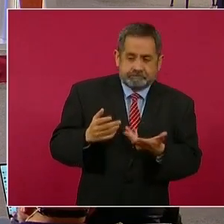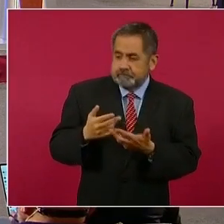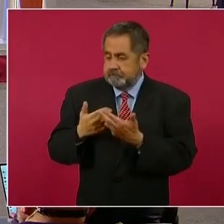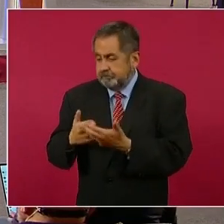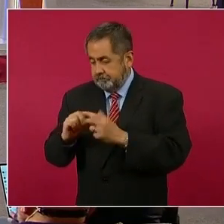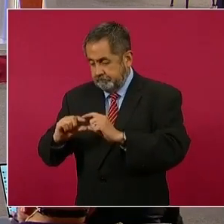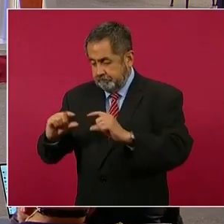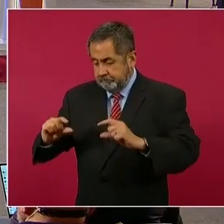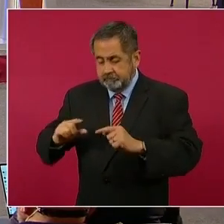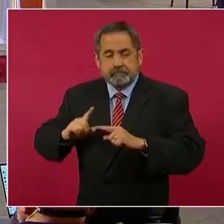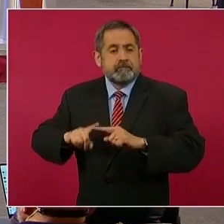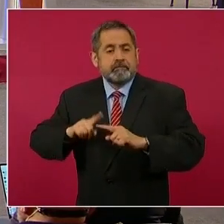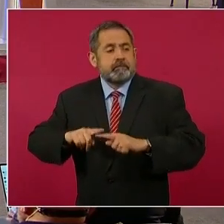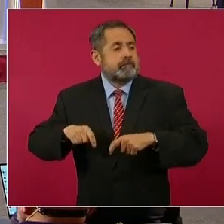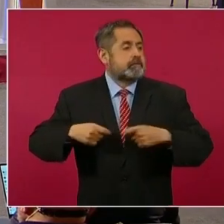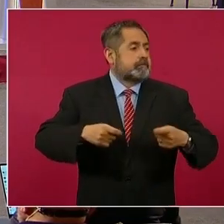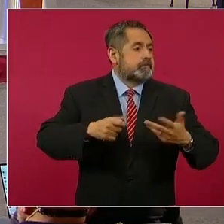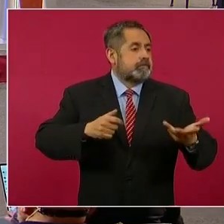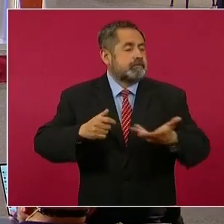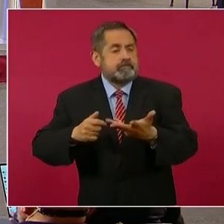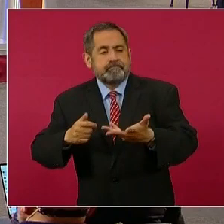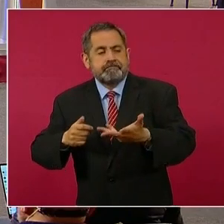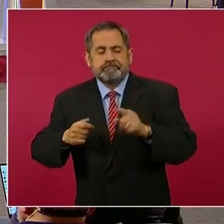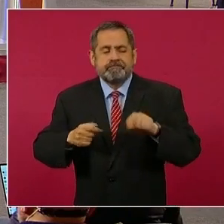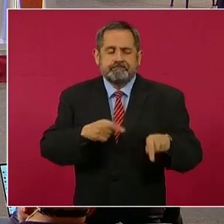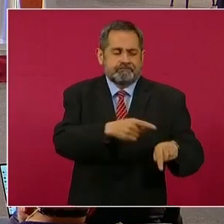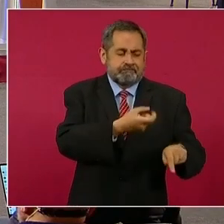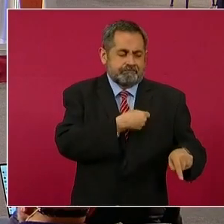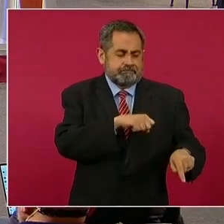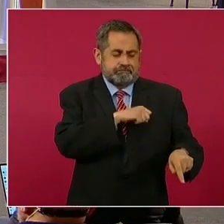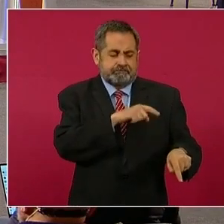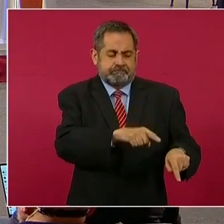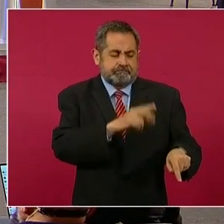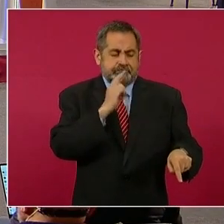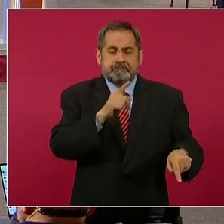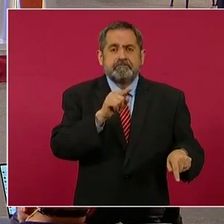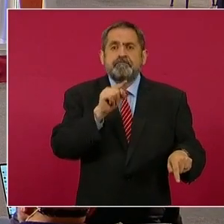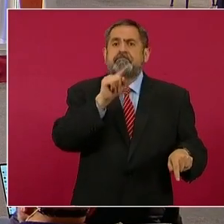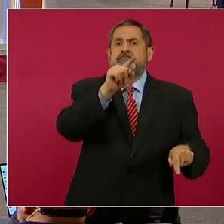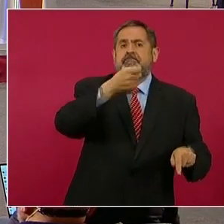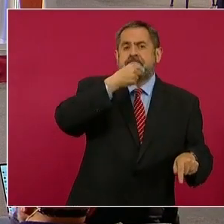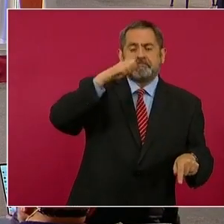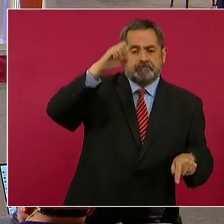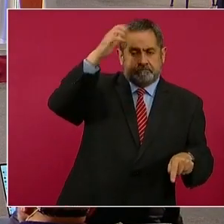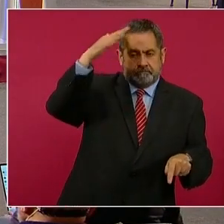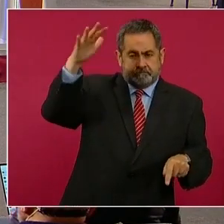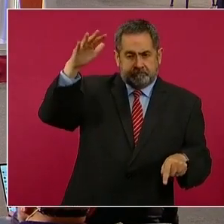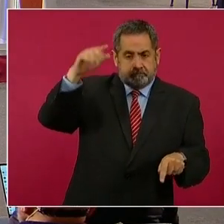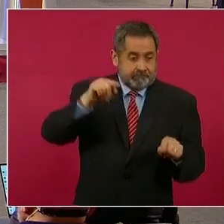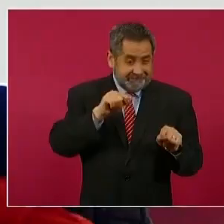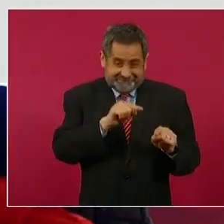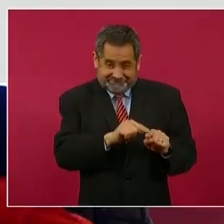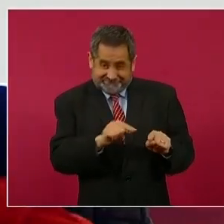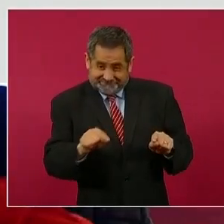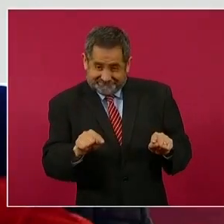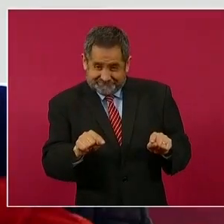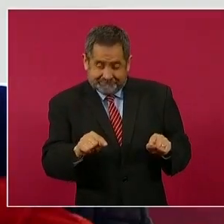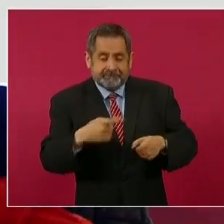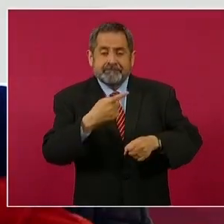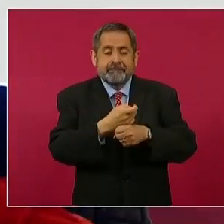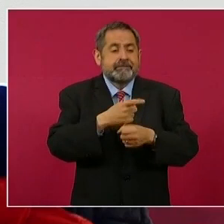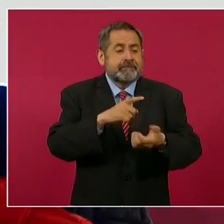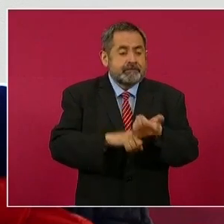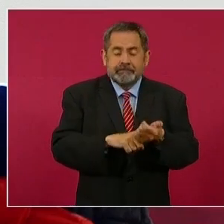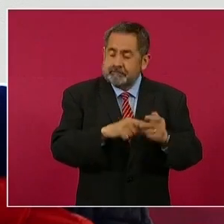la vacuna, en primero reconocemos que estas personas tenían comorbilidades y por eso fueron priorizadas